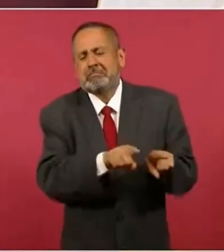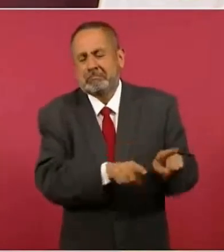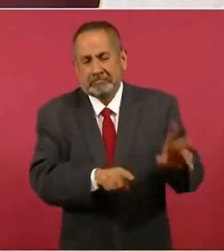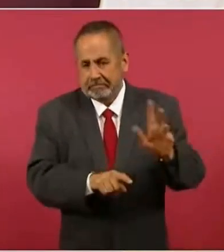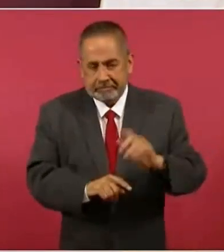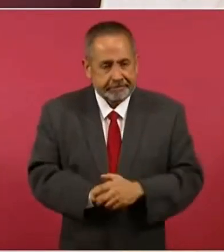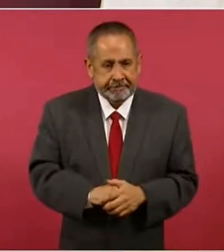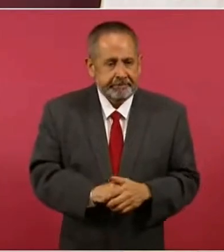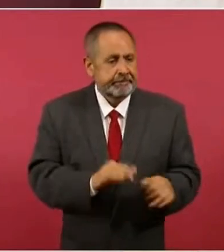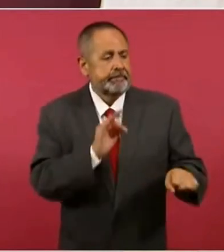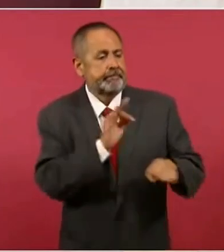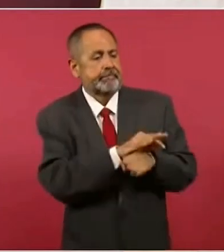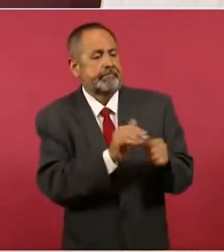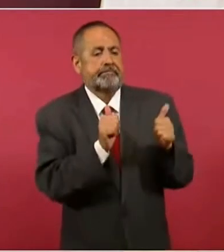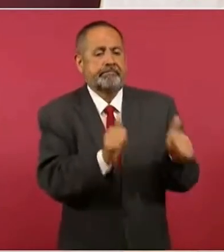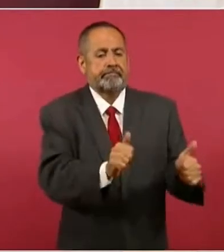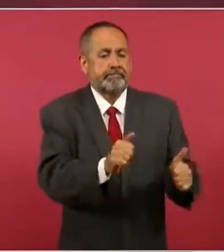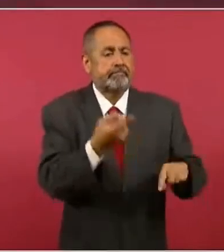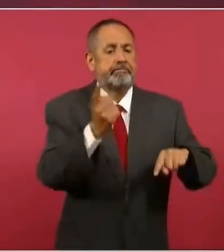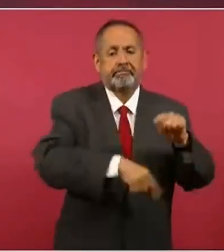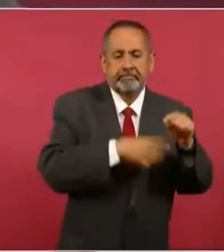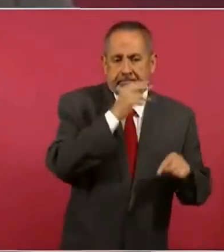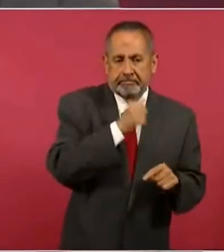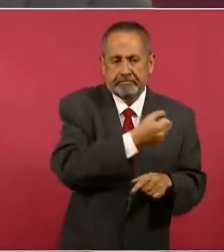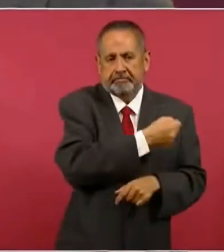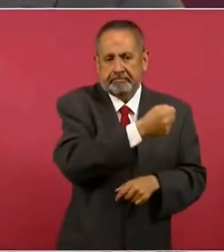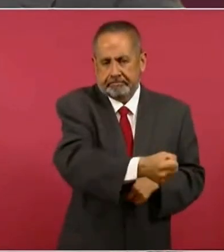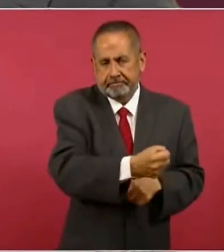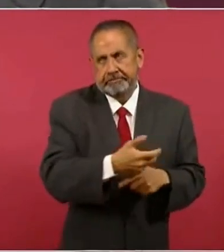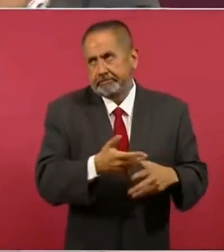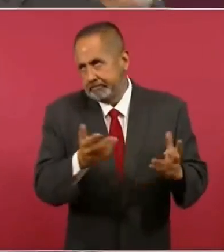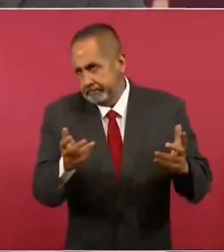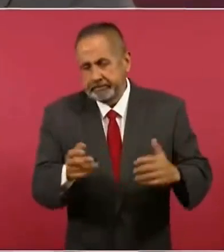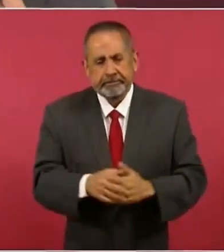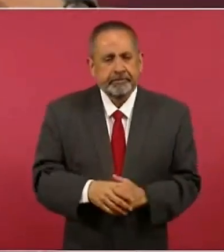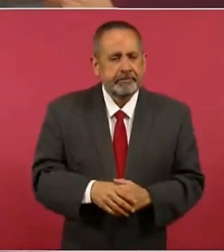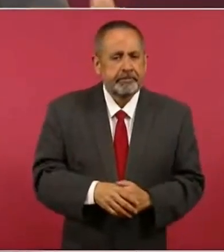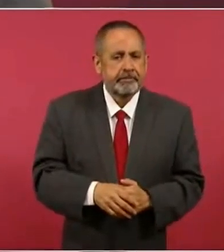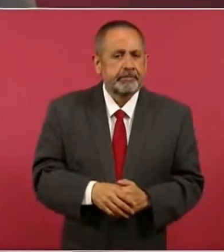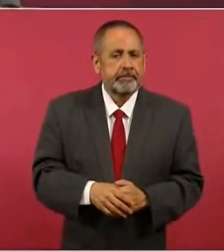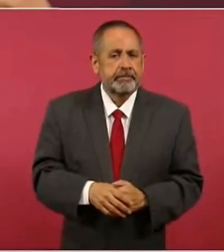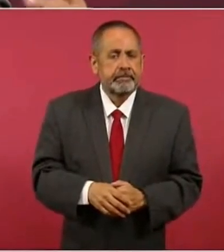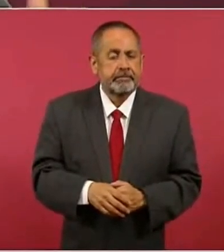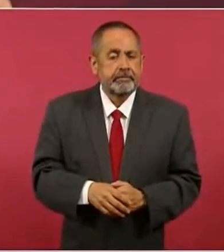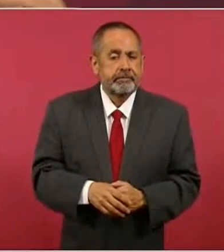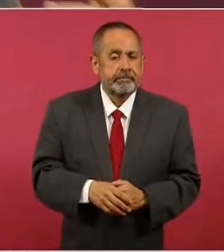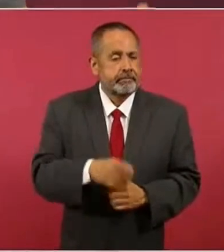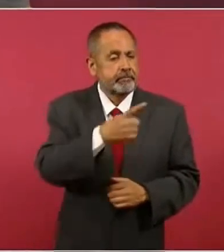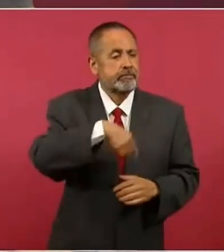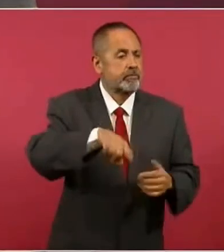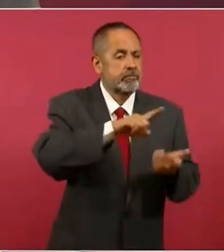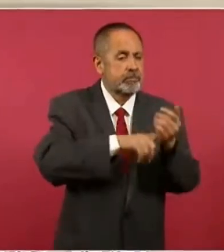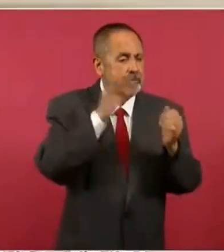Pero además este todos sus achichincles